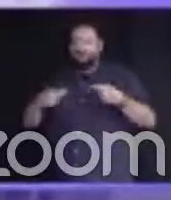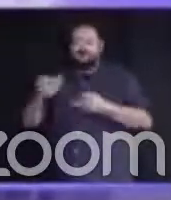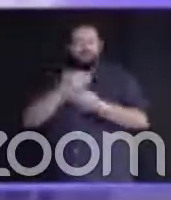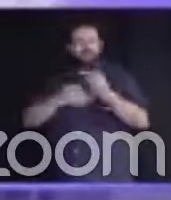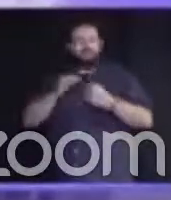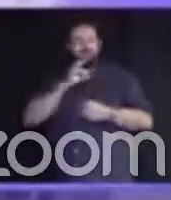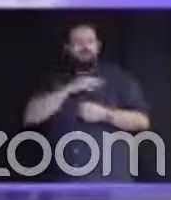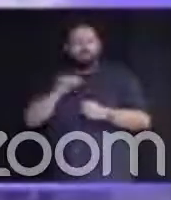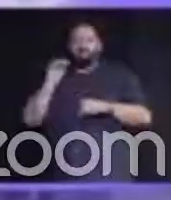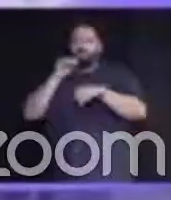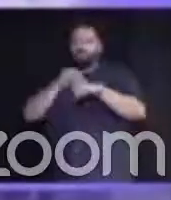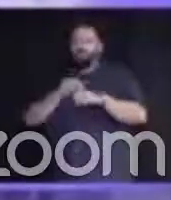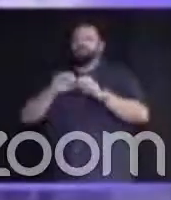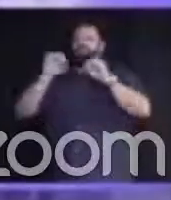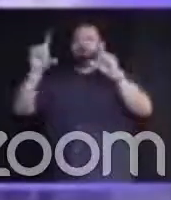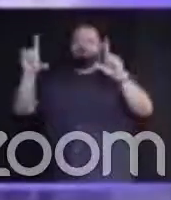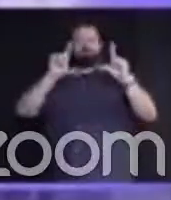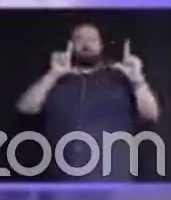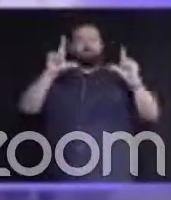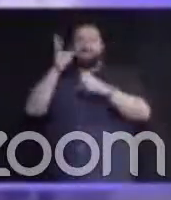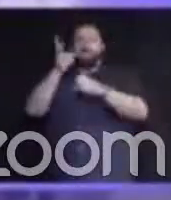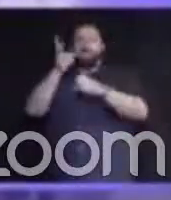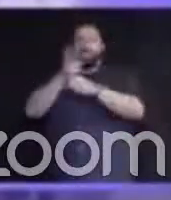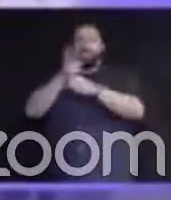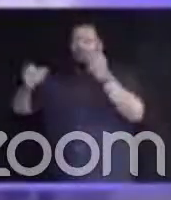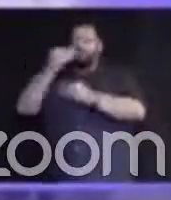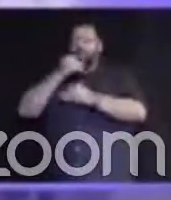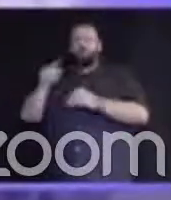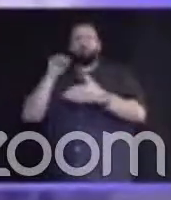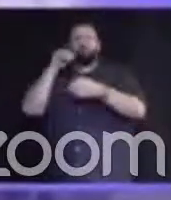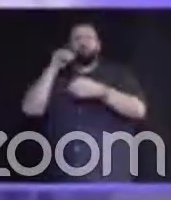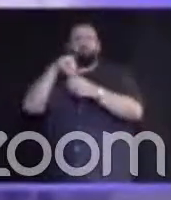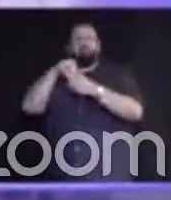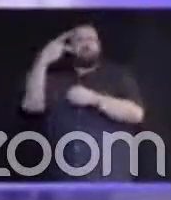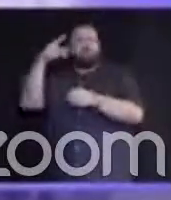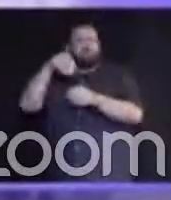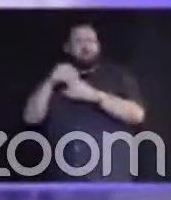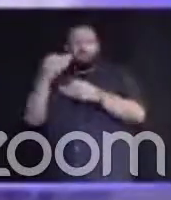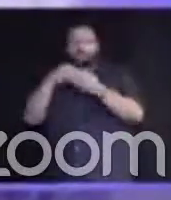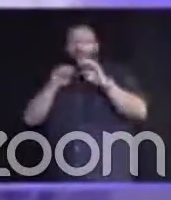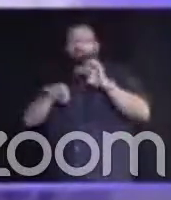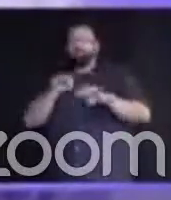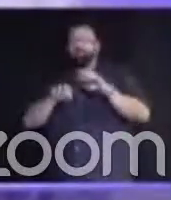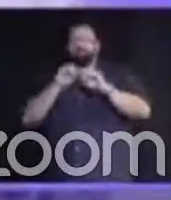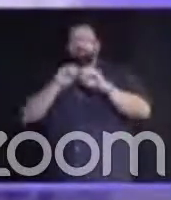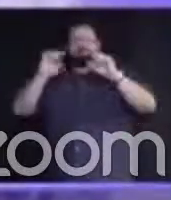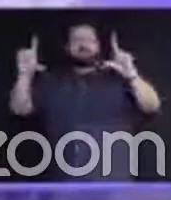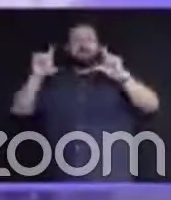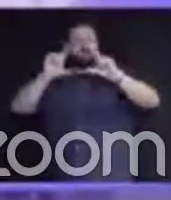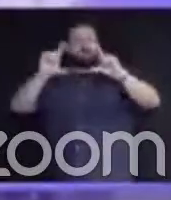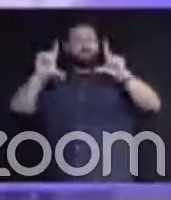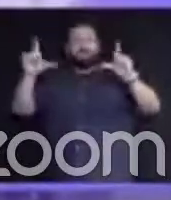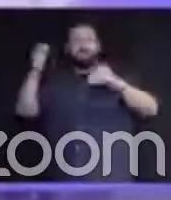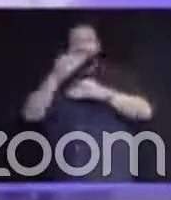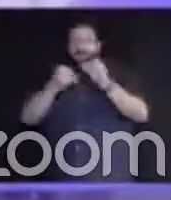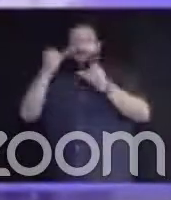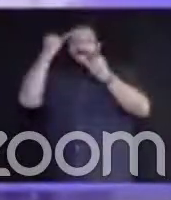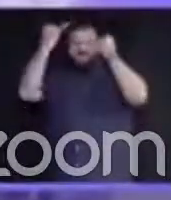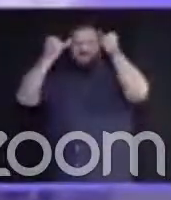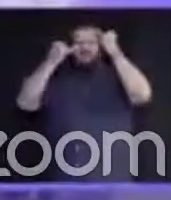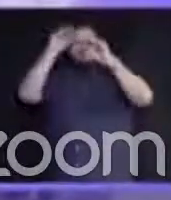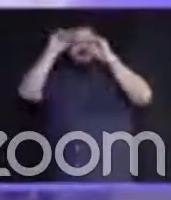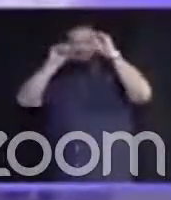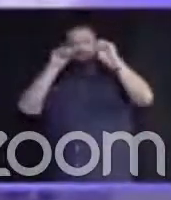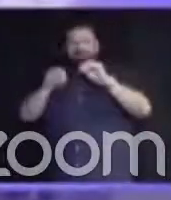que les ponemos para que ustedes le manden al invitado y pone su código. Y después, bueno, tenemos ideas para que ustedes puedan